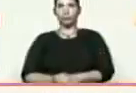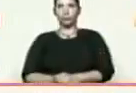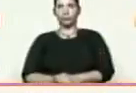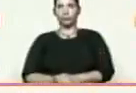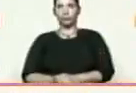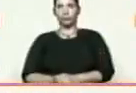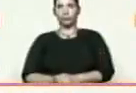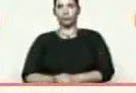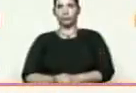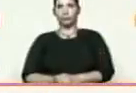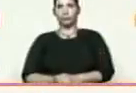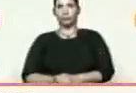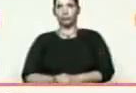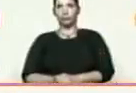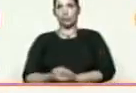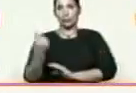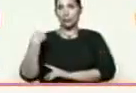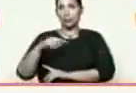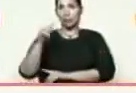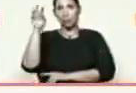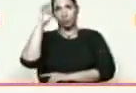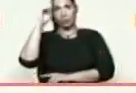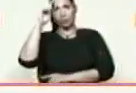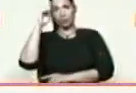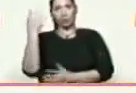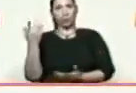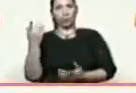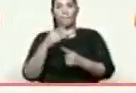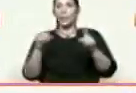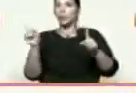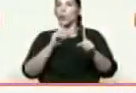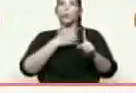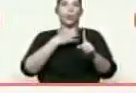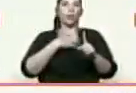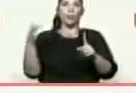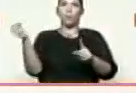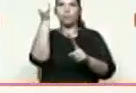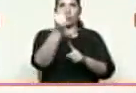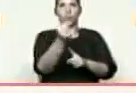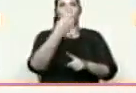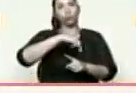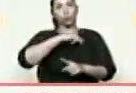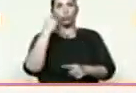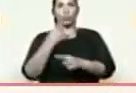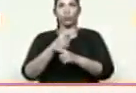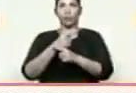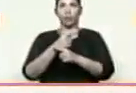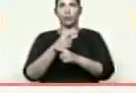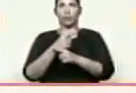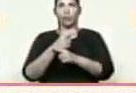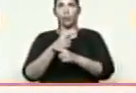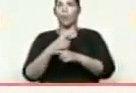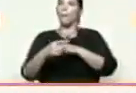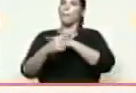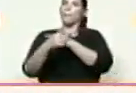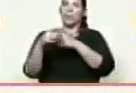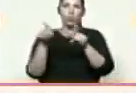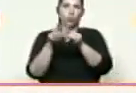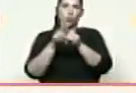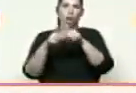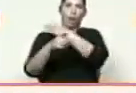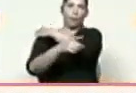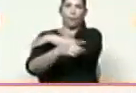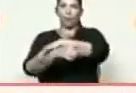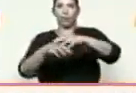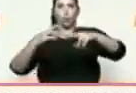pared. Tenemos la razón, pero no la podemos imponer. Nosotros tenemos que estar con un brazo construyendo la